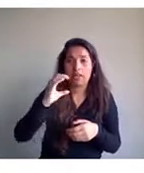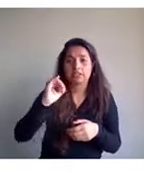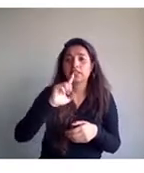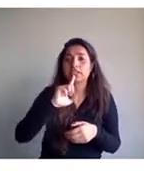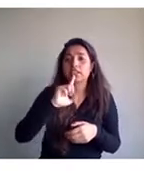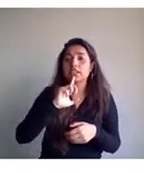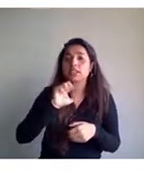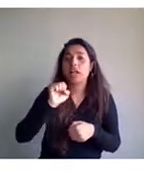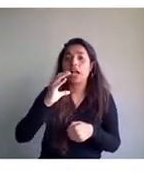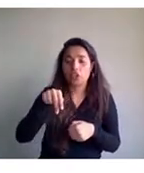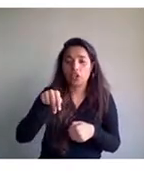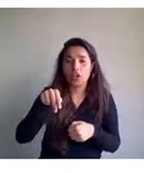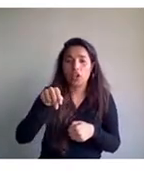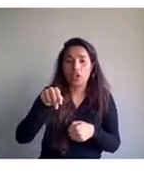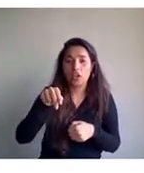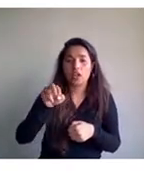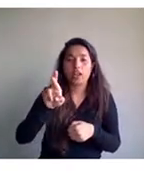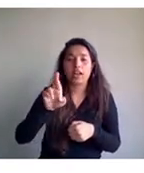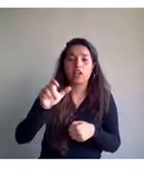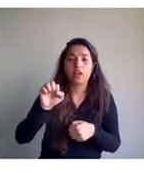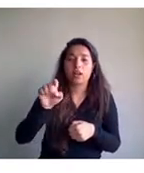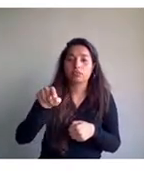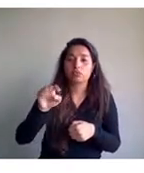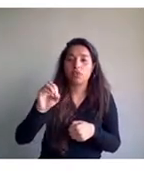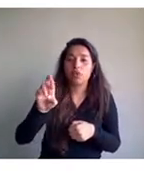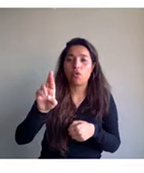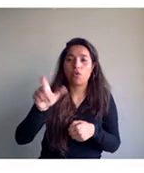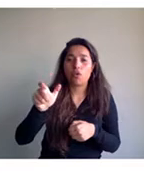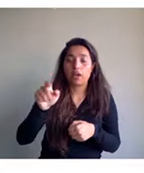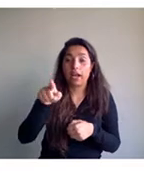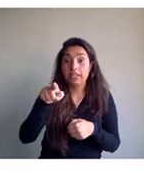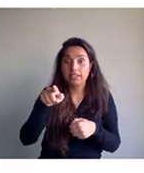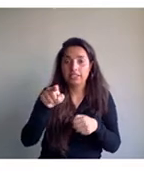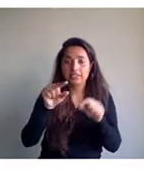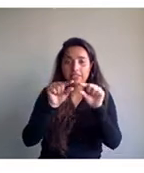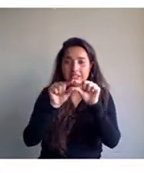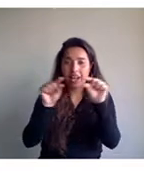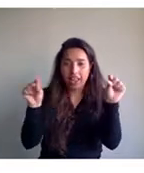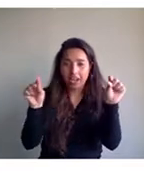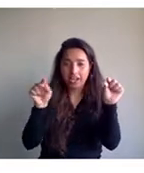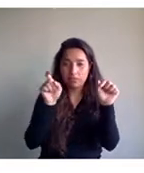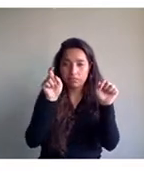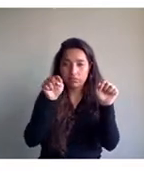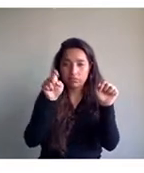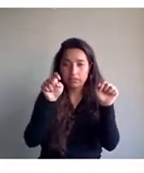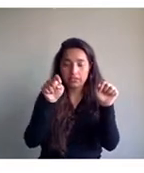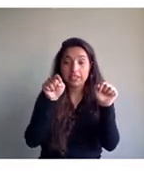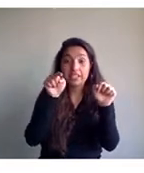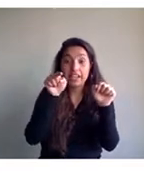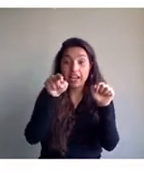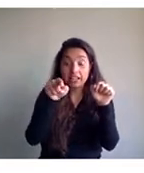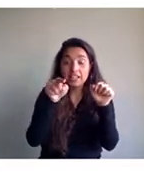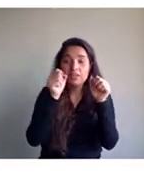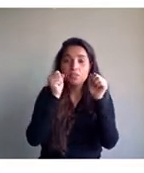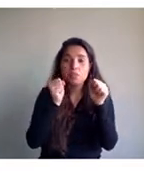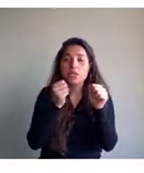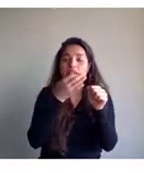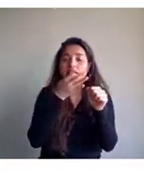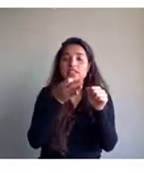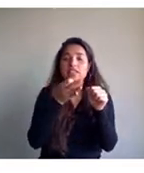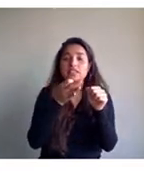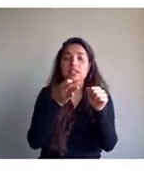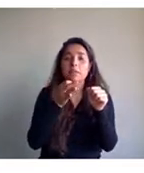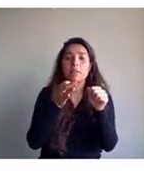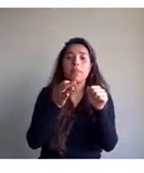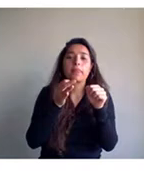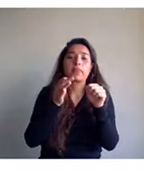aparecer unos botones donde van a poder ver qué es dirigido a la empresa a la institución al voluntario ahí va ahí van